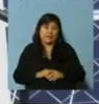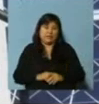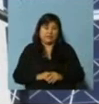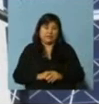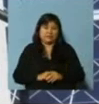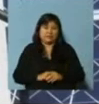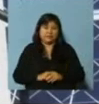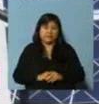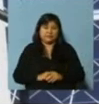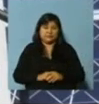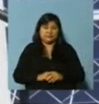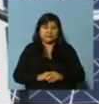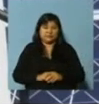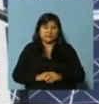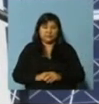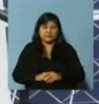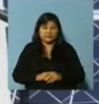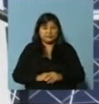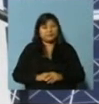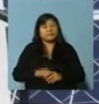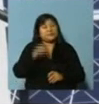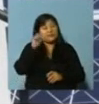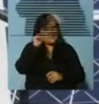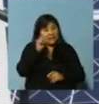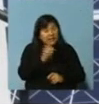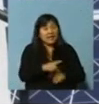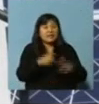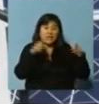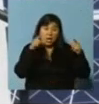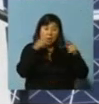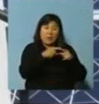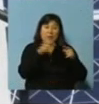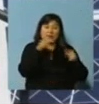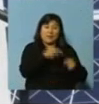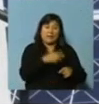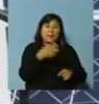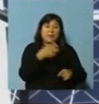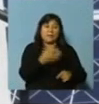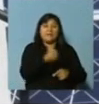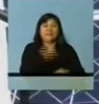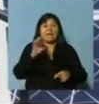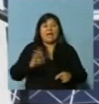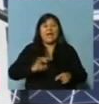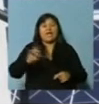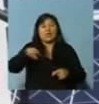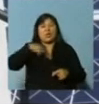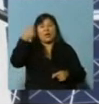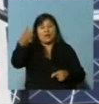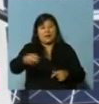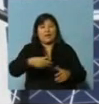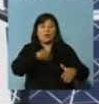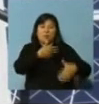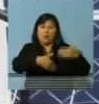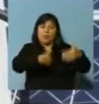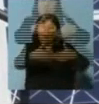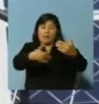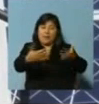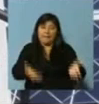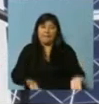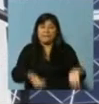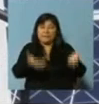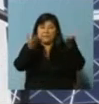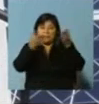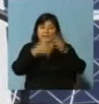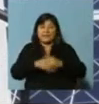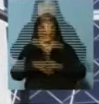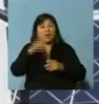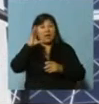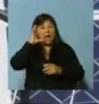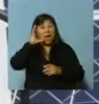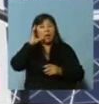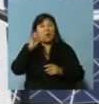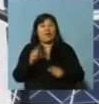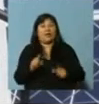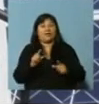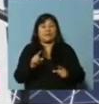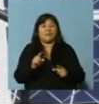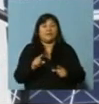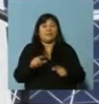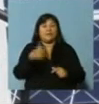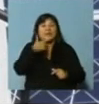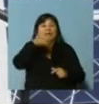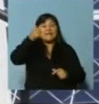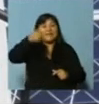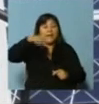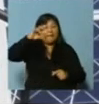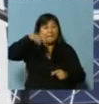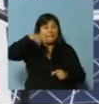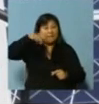pesos. Este es un desafío. El año que viene vamos a tener un gran desarrollo porque vayan acordándose de la SAPEM,